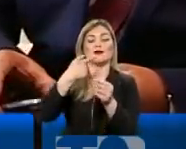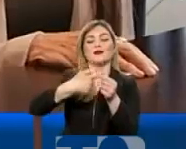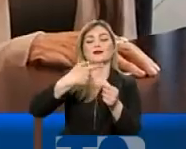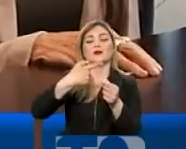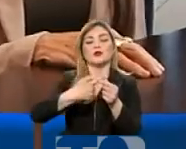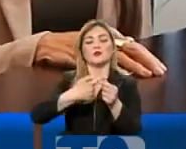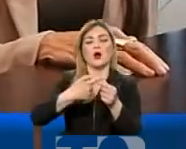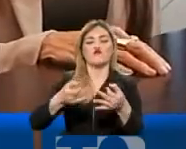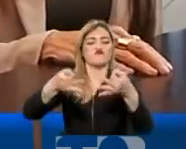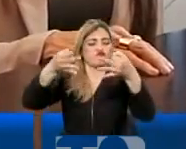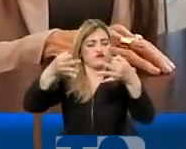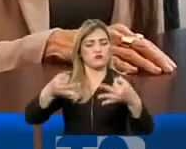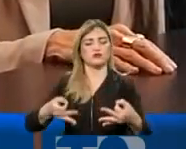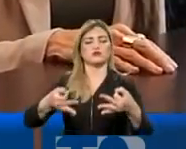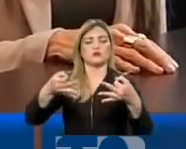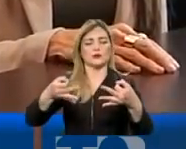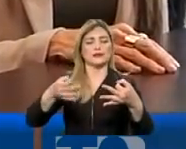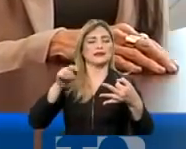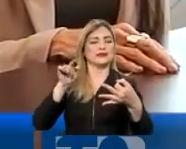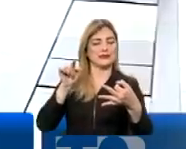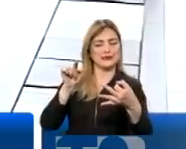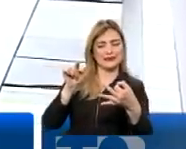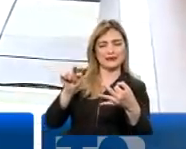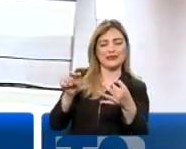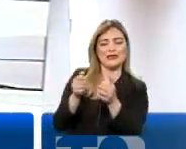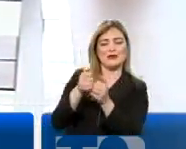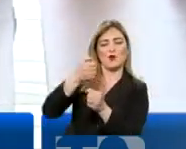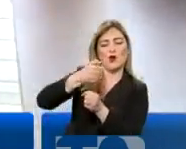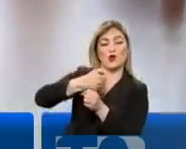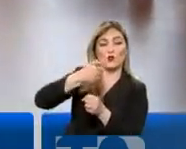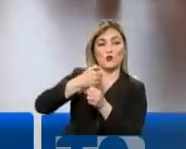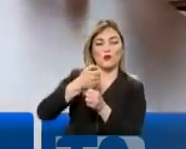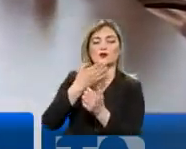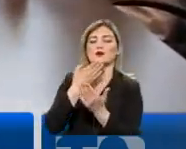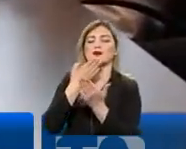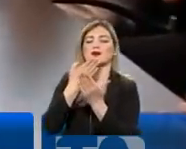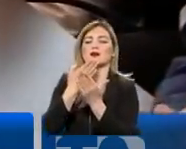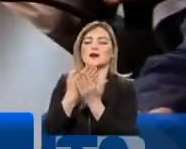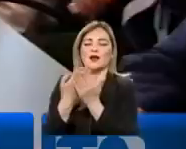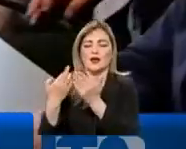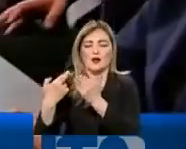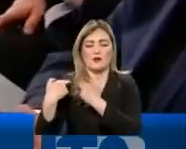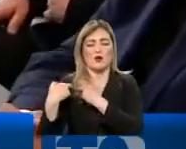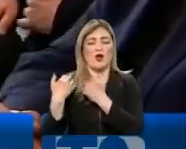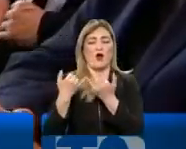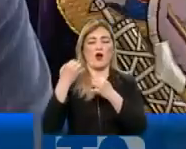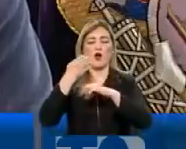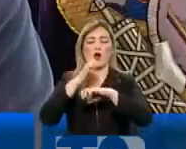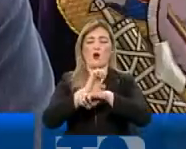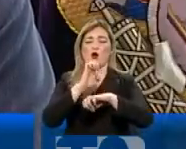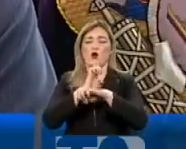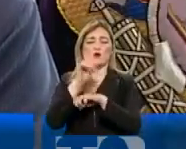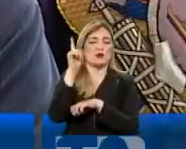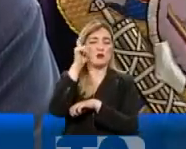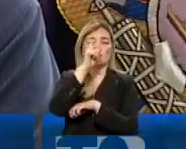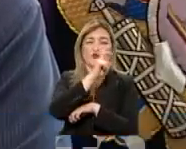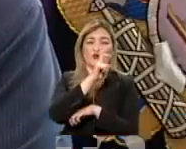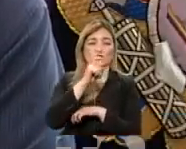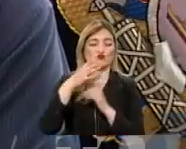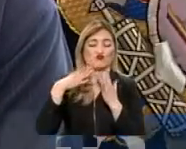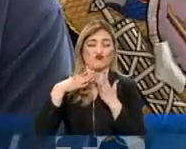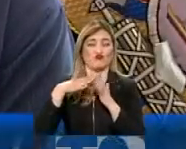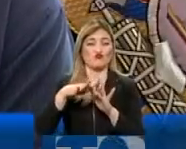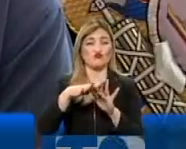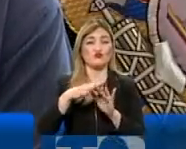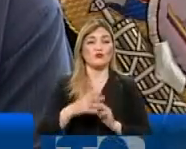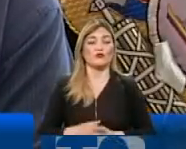al gabinete y agradecerles por aceptar el cargo en los difíciles momentos que atraviesa el país. En esas